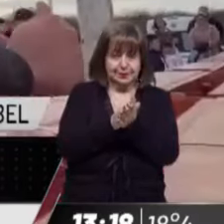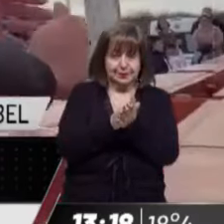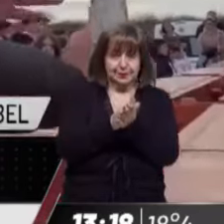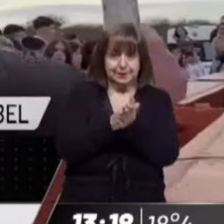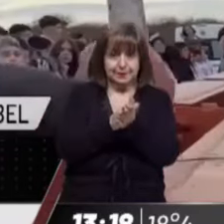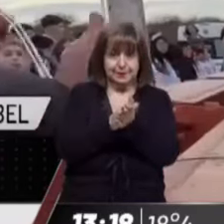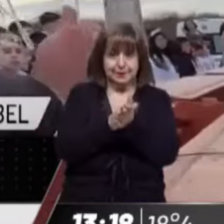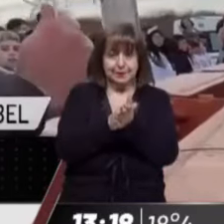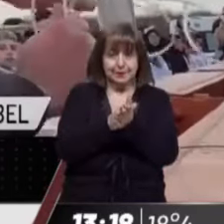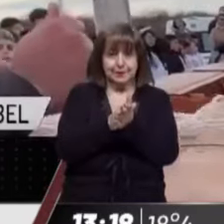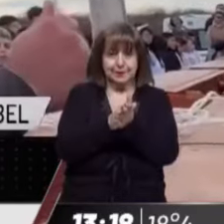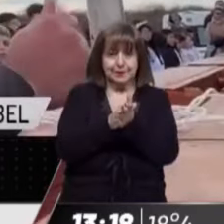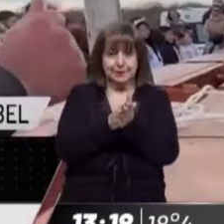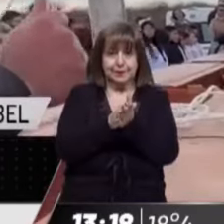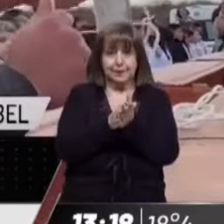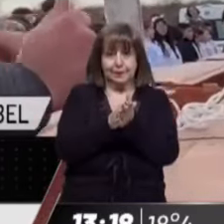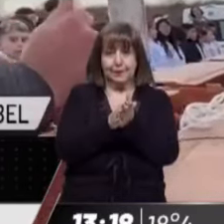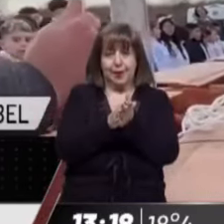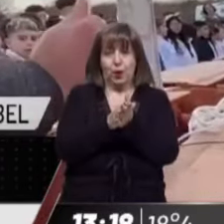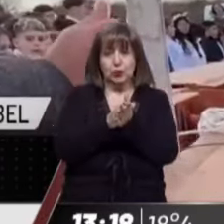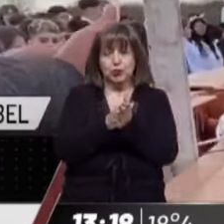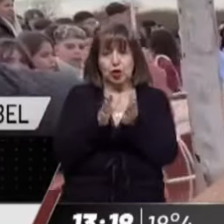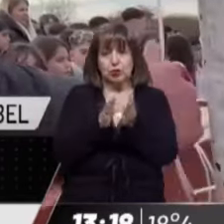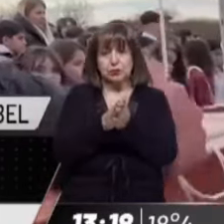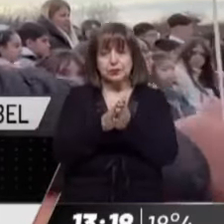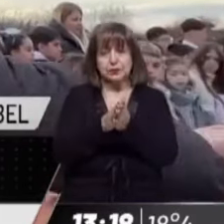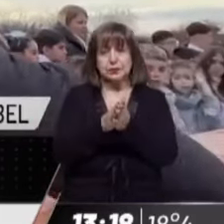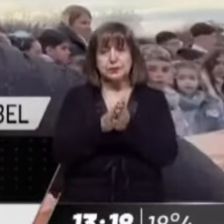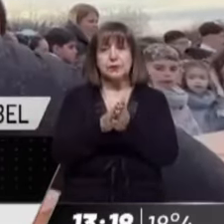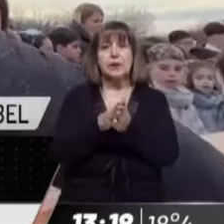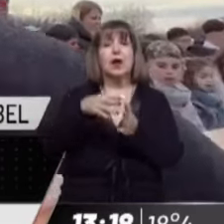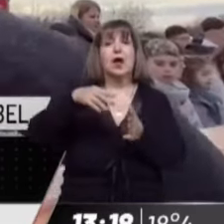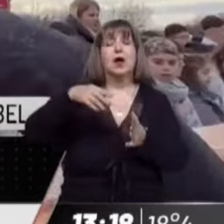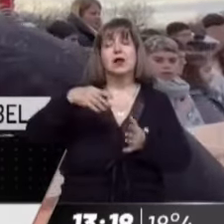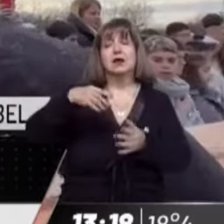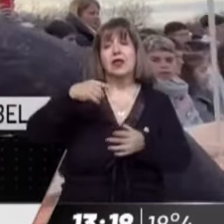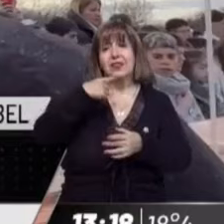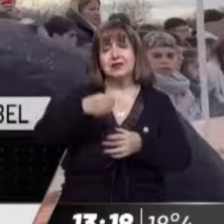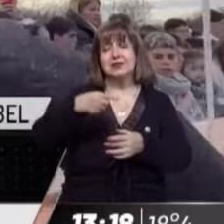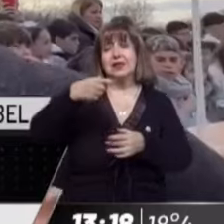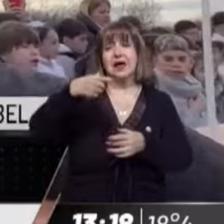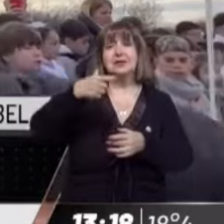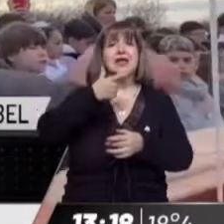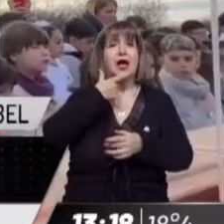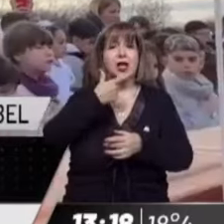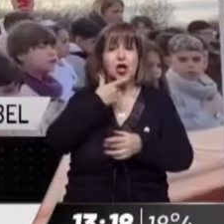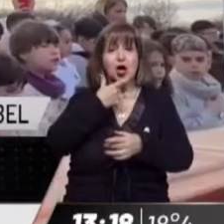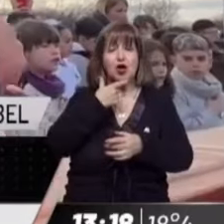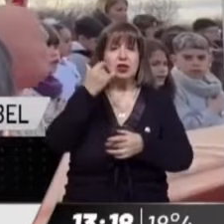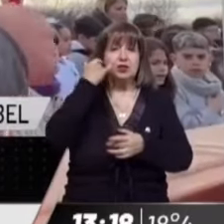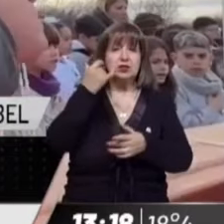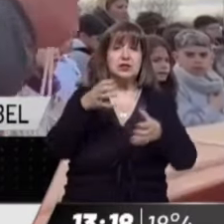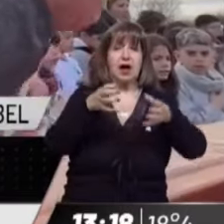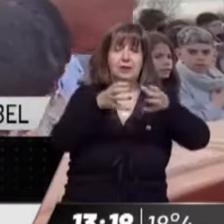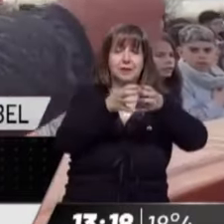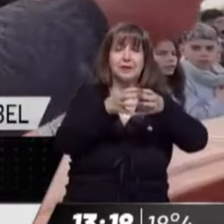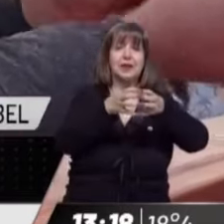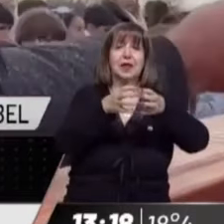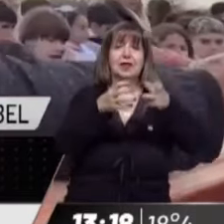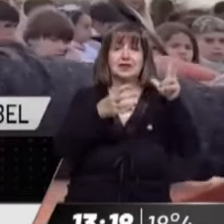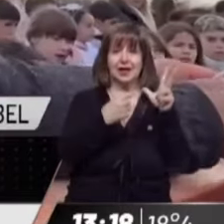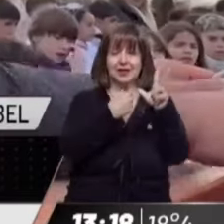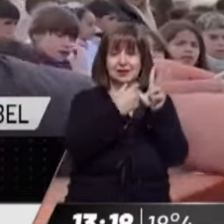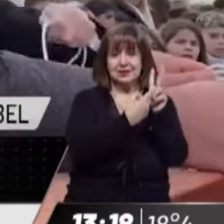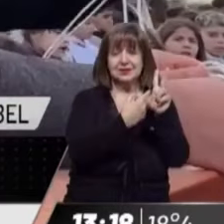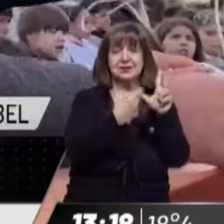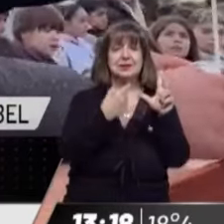Me parece que hemos perdido un poquito ahí, bueno, el audio. Arranca el viaje de Noticiero 7 de todo el equipo, Gerardo Videla, Gerardo Tejeda, arranca